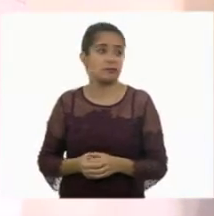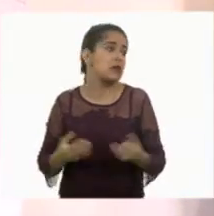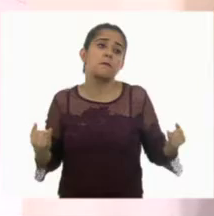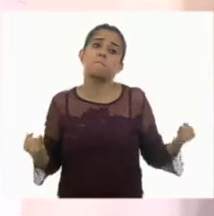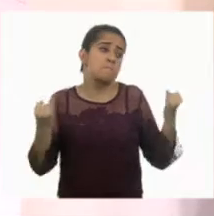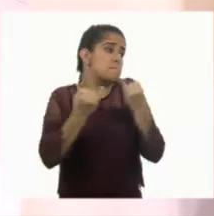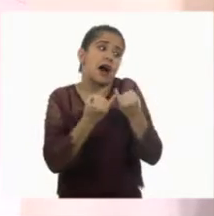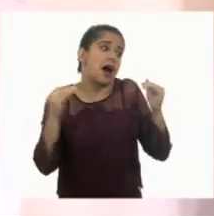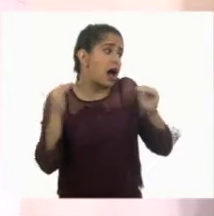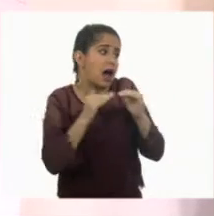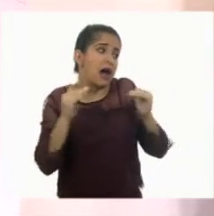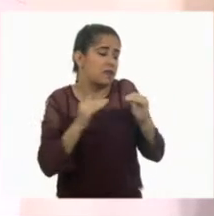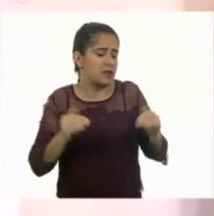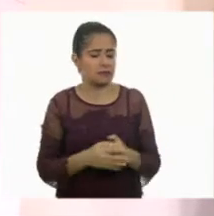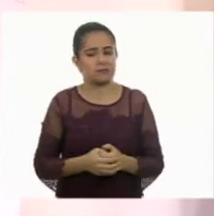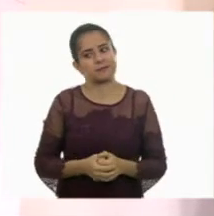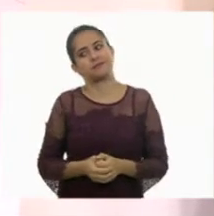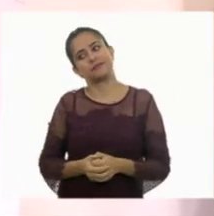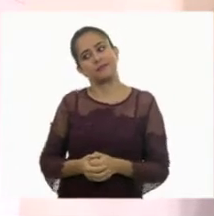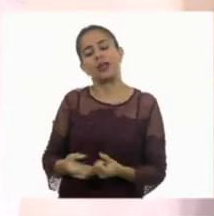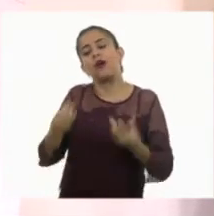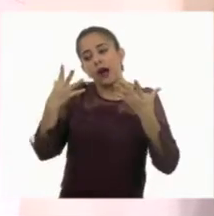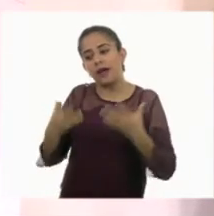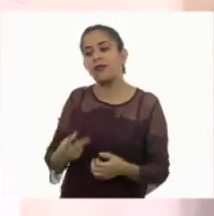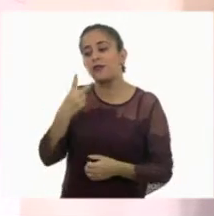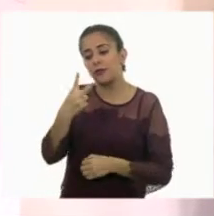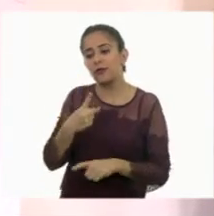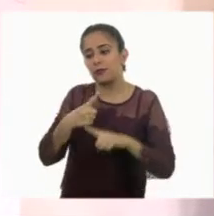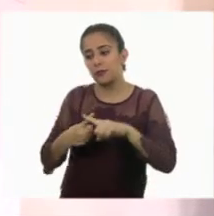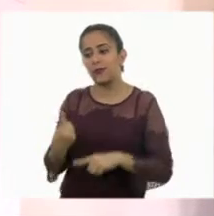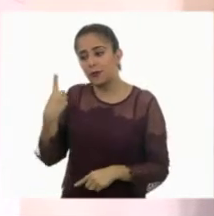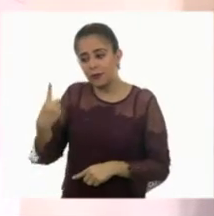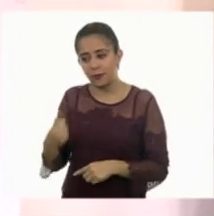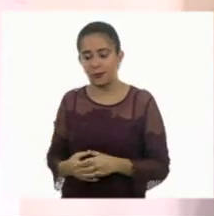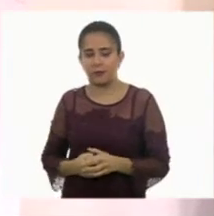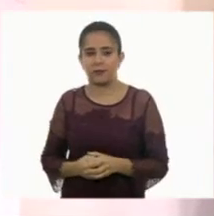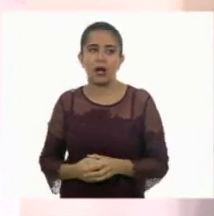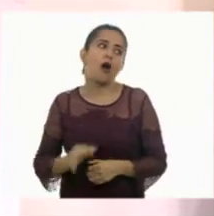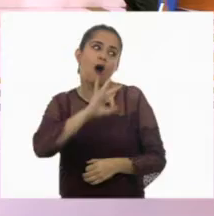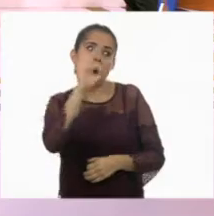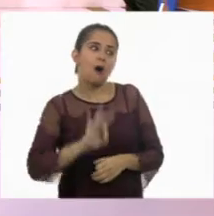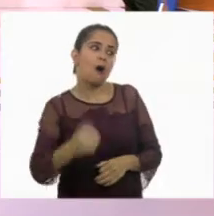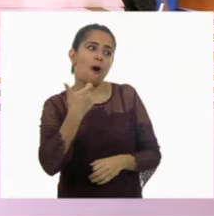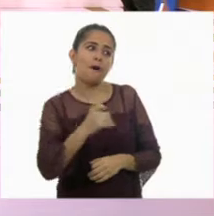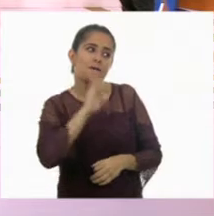Empate. ¿Y cuánto es 2 por 1? Oferta.